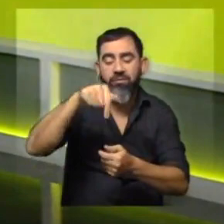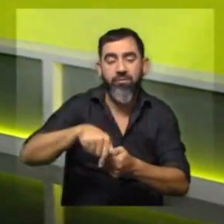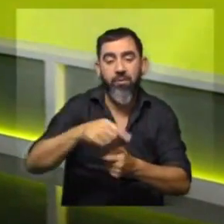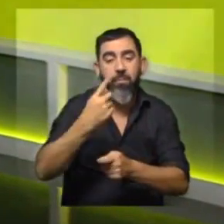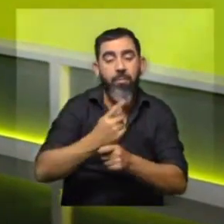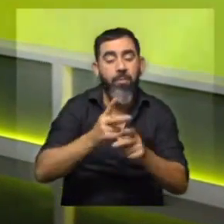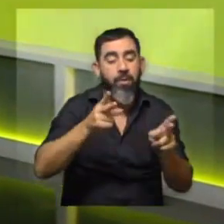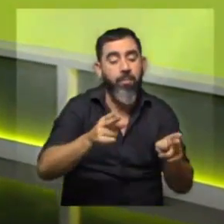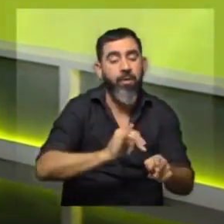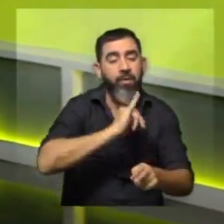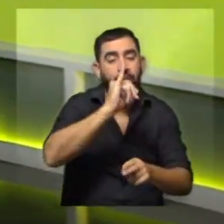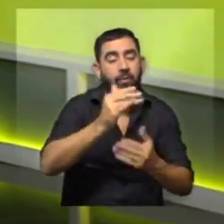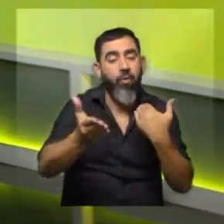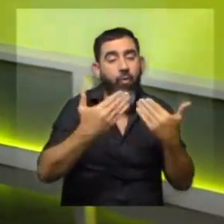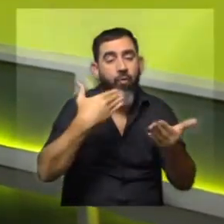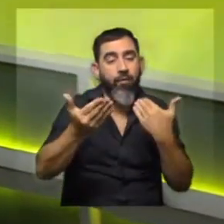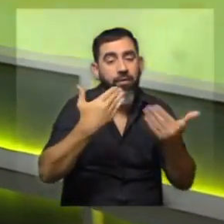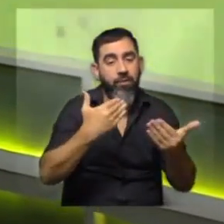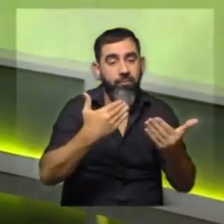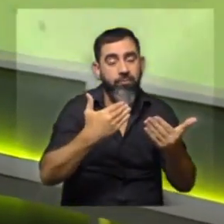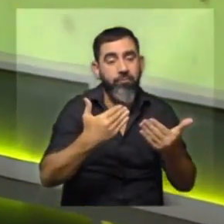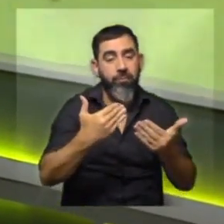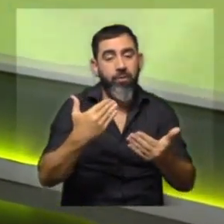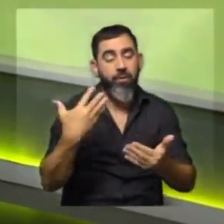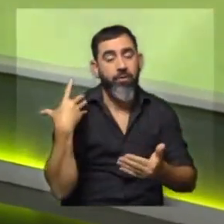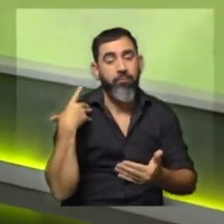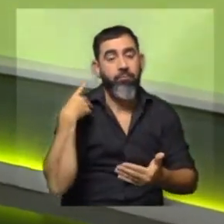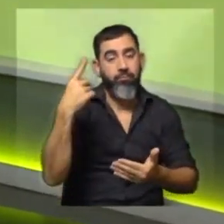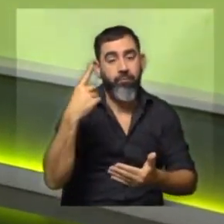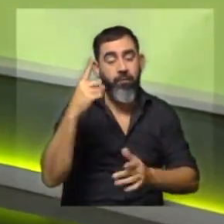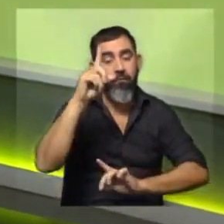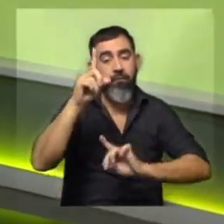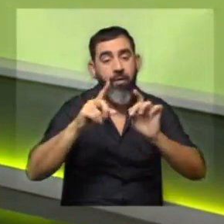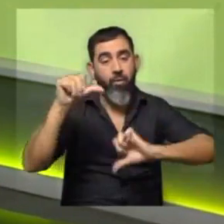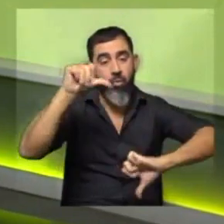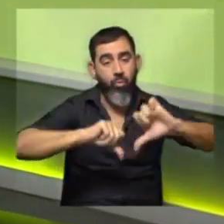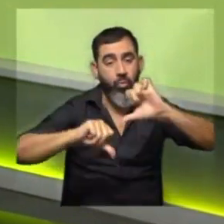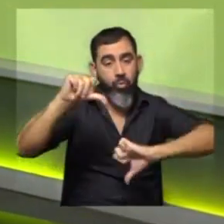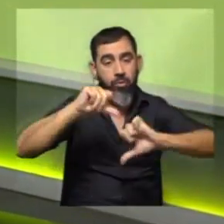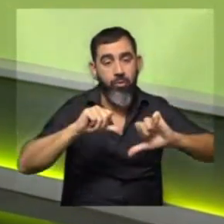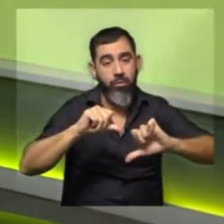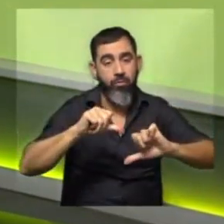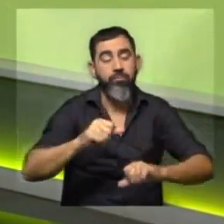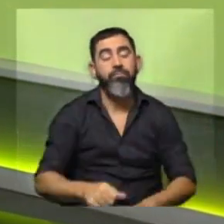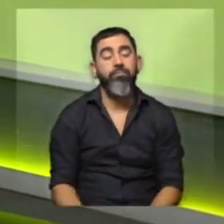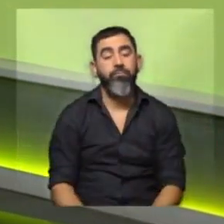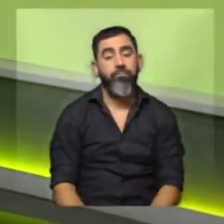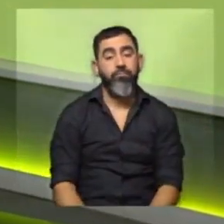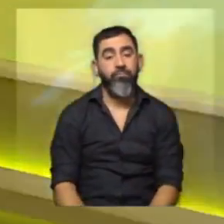primera parte es una conversación que mantuvimos con el decano de Facultad de Química, Álvaro Mombrú.